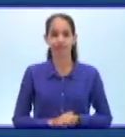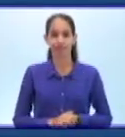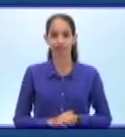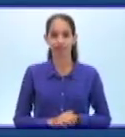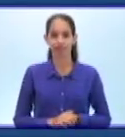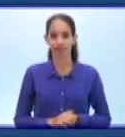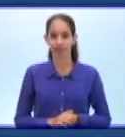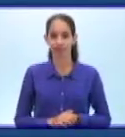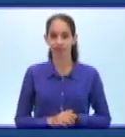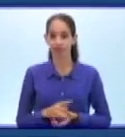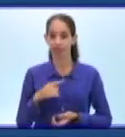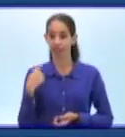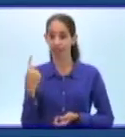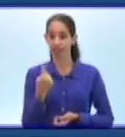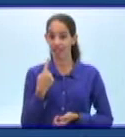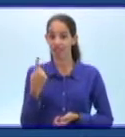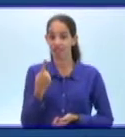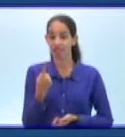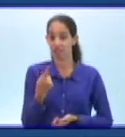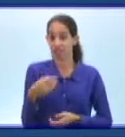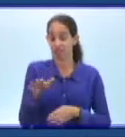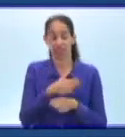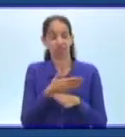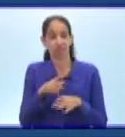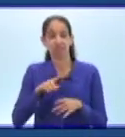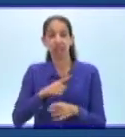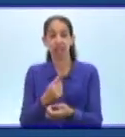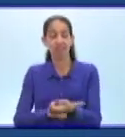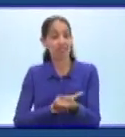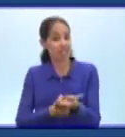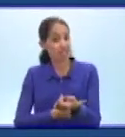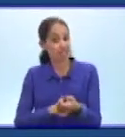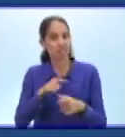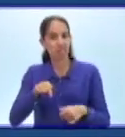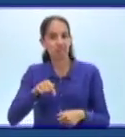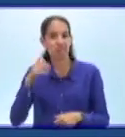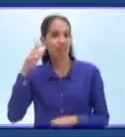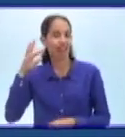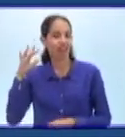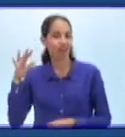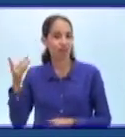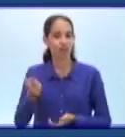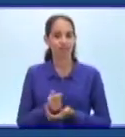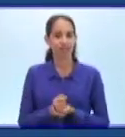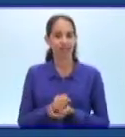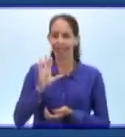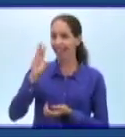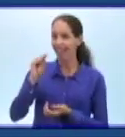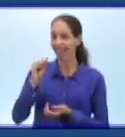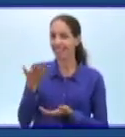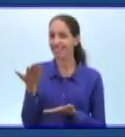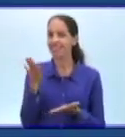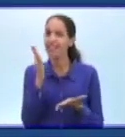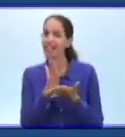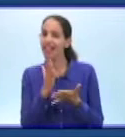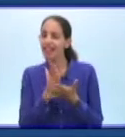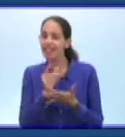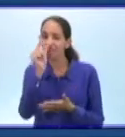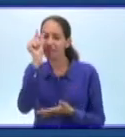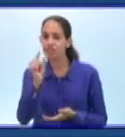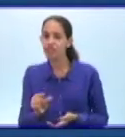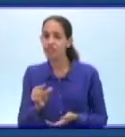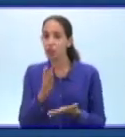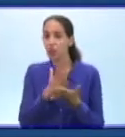clásicos instrumentos musicales. ¿Qué dicen nuestros estudiantes de las escuelas de música, de